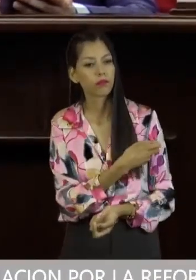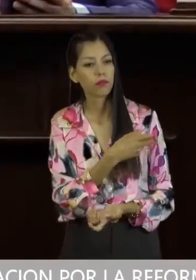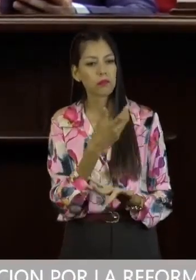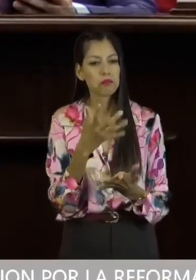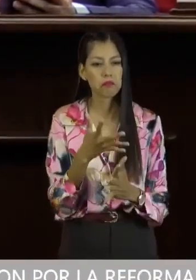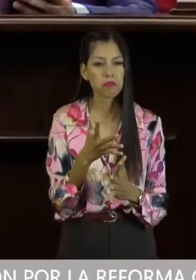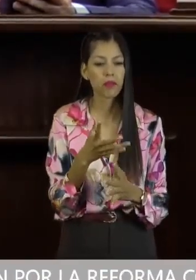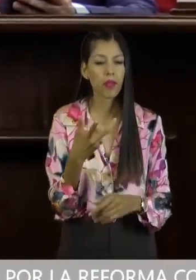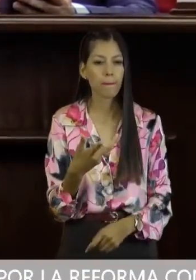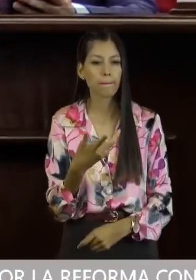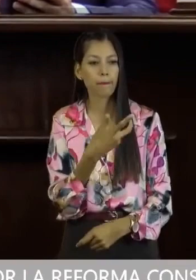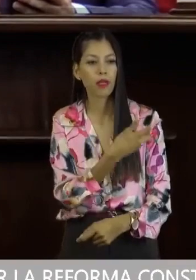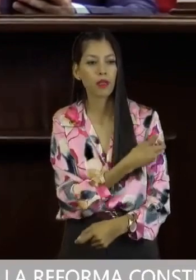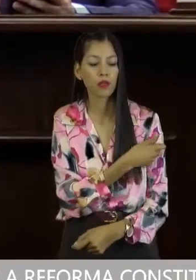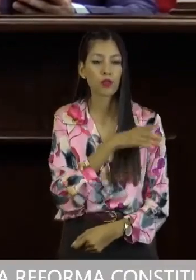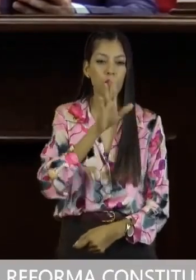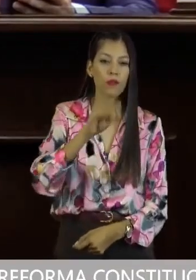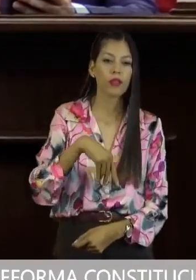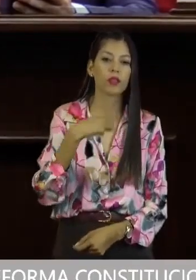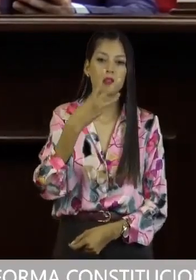prácticamente vacunación al